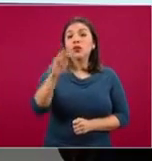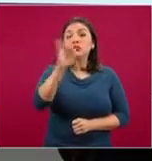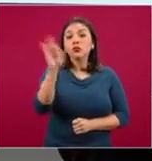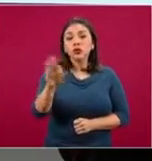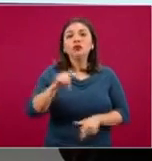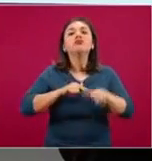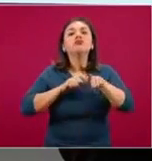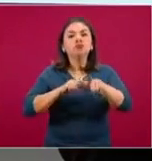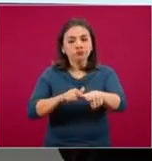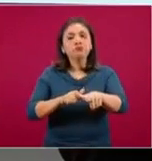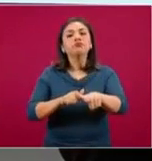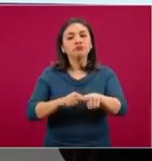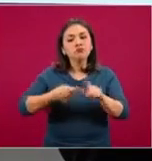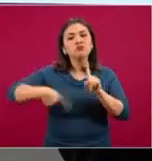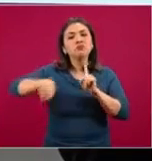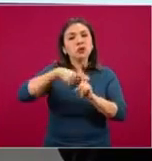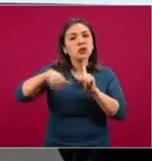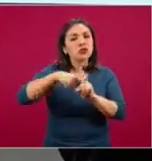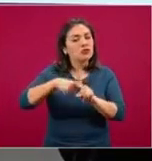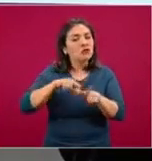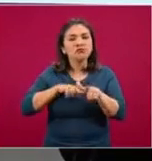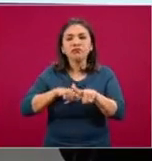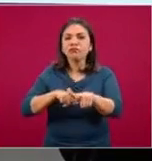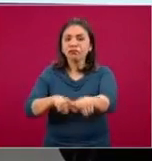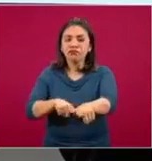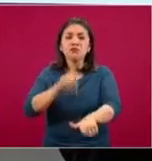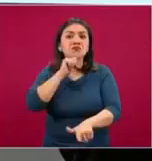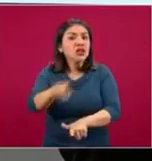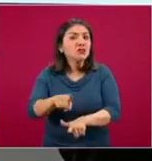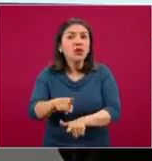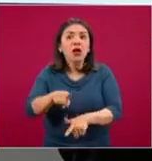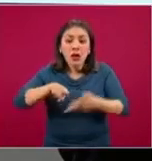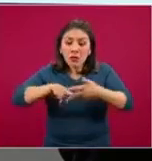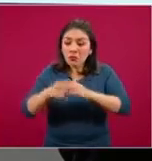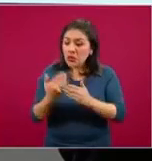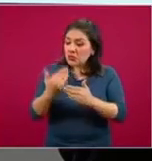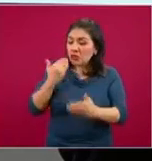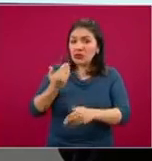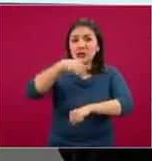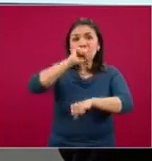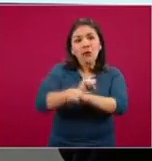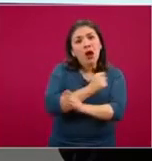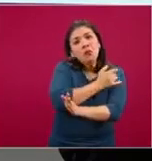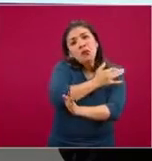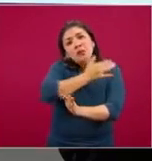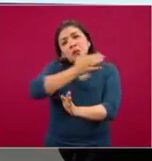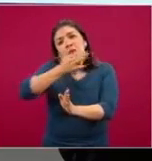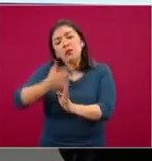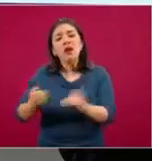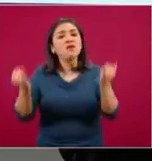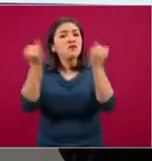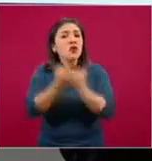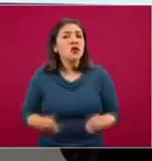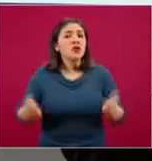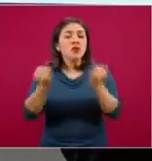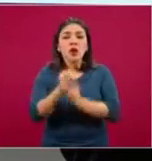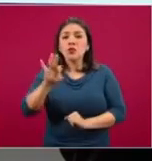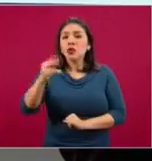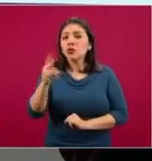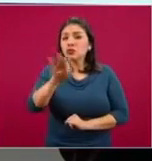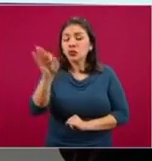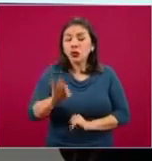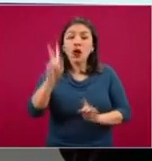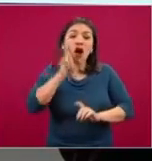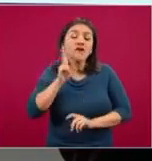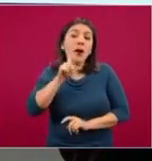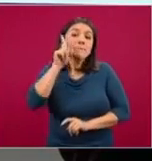42% continúa este porcentaje de positividad, lo hemos tenido prácticamente toda la semana en esa cantidad. El día